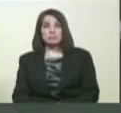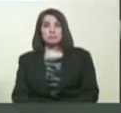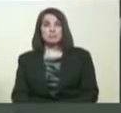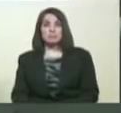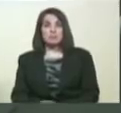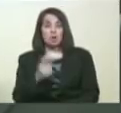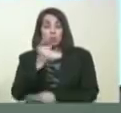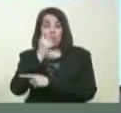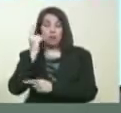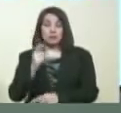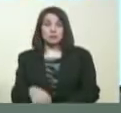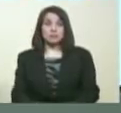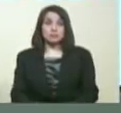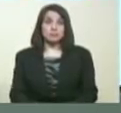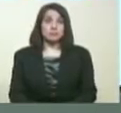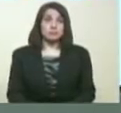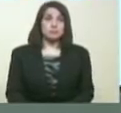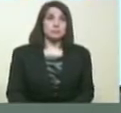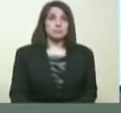Cúmplase.